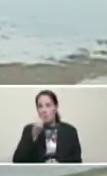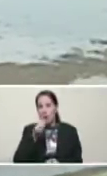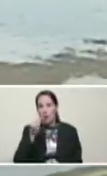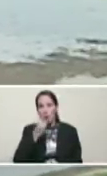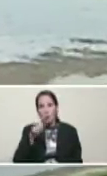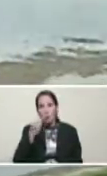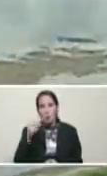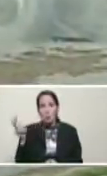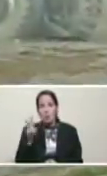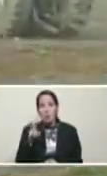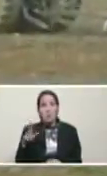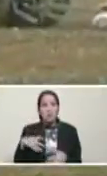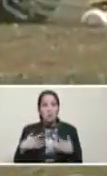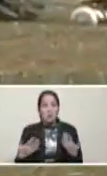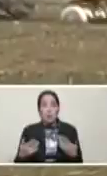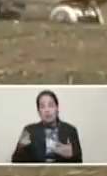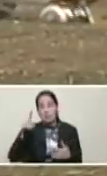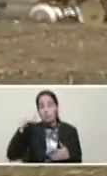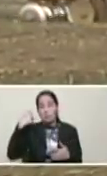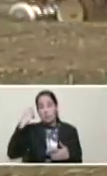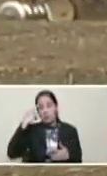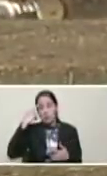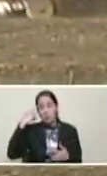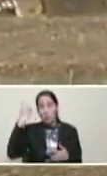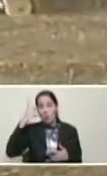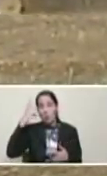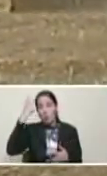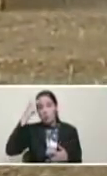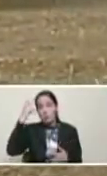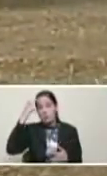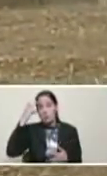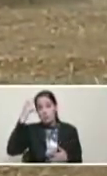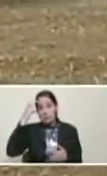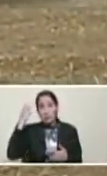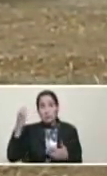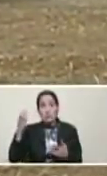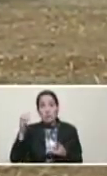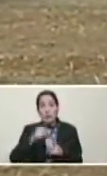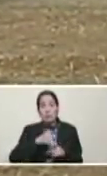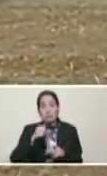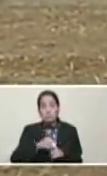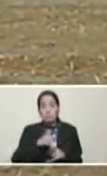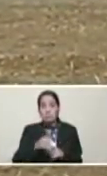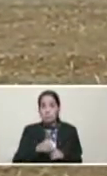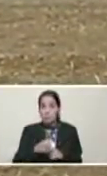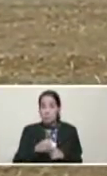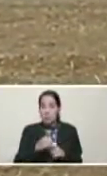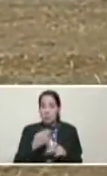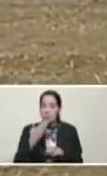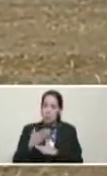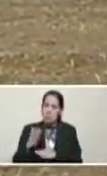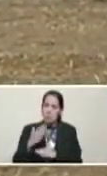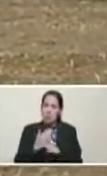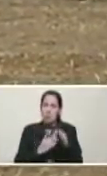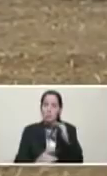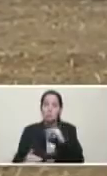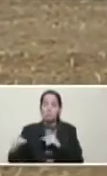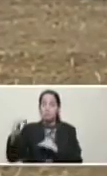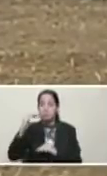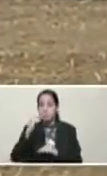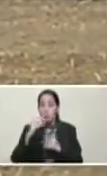del ataque que se nos está haciendo a venezuela pero en momentos de ataque también el pueblo se eleva y se pone a la producción